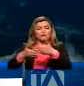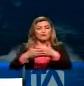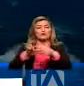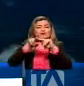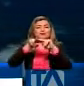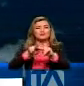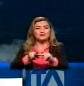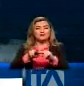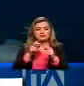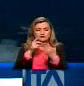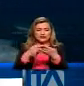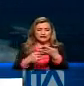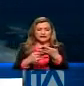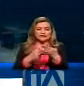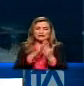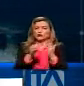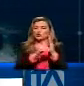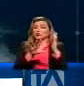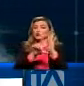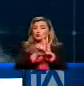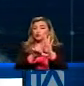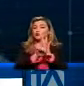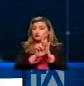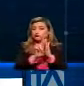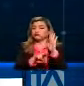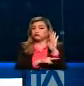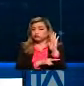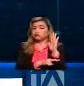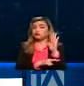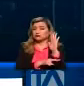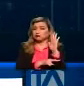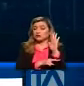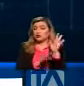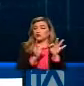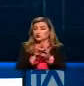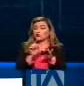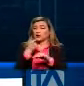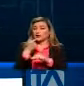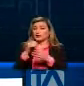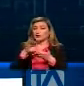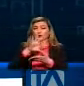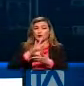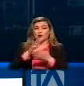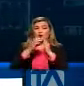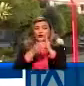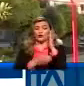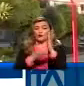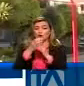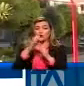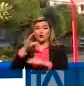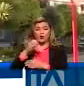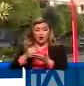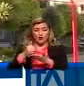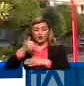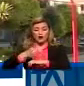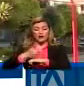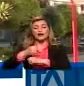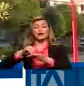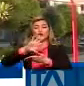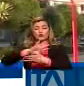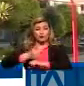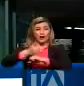de inconstitucionalidad. Eso está plasmado en el reglamento de la Ley Orgánica de la Función Legislativa, particularmente el capítulo del CAL. El proyecto que busca,